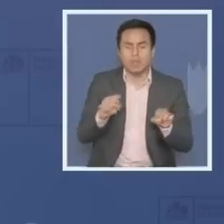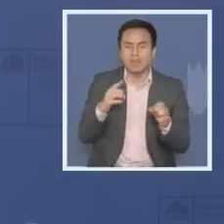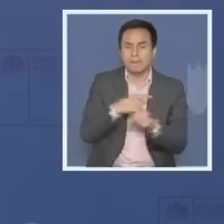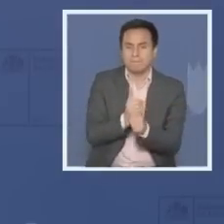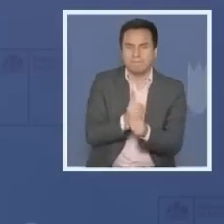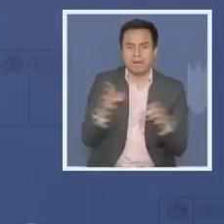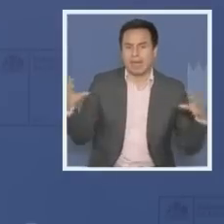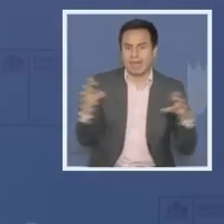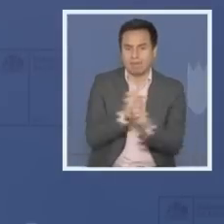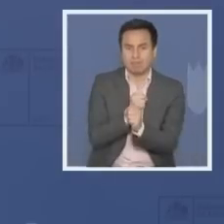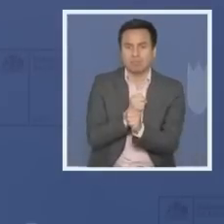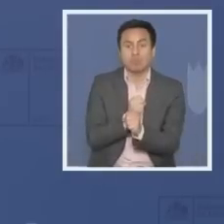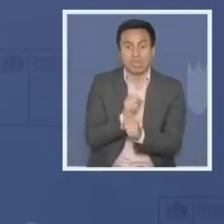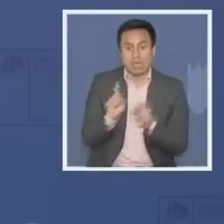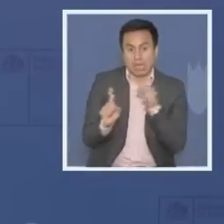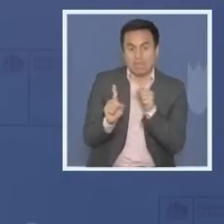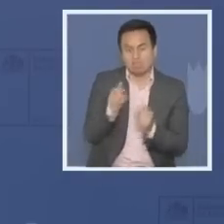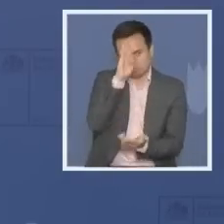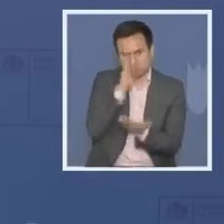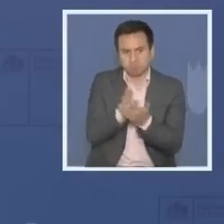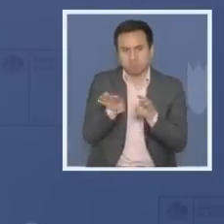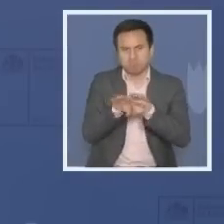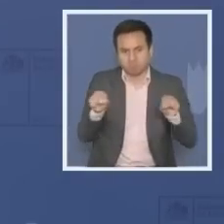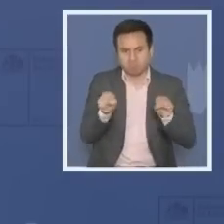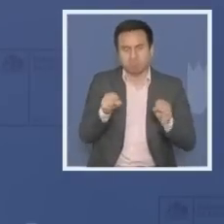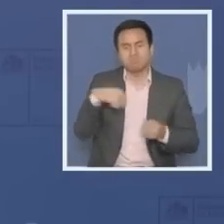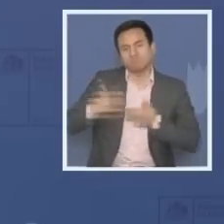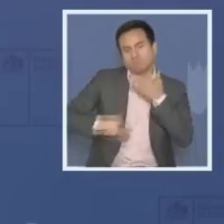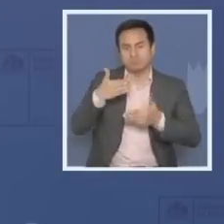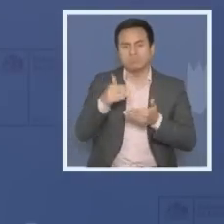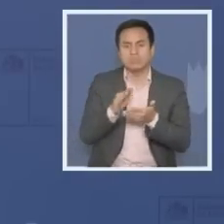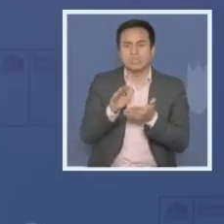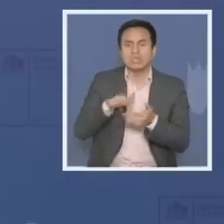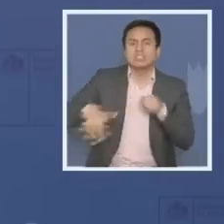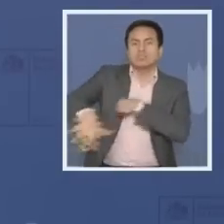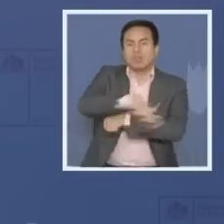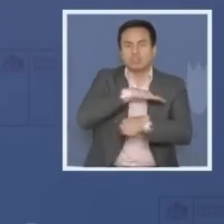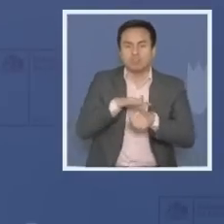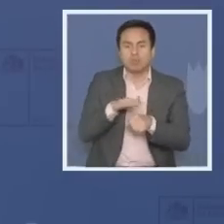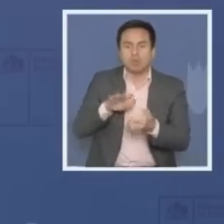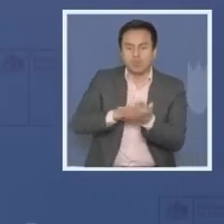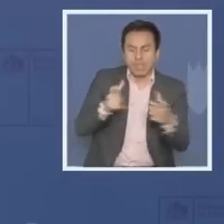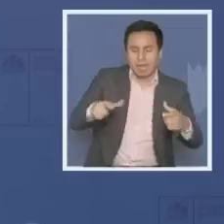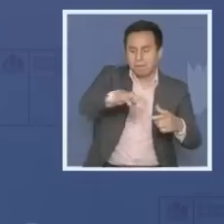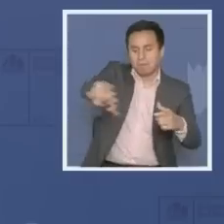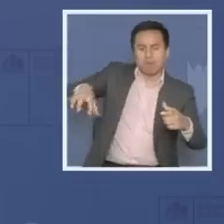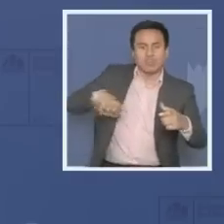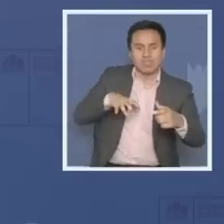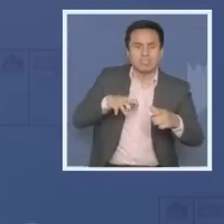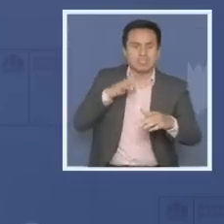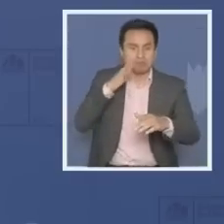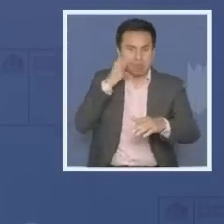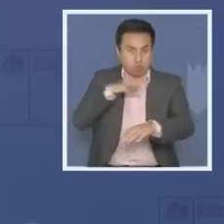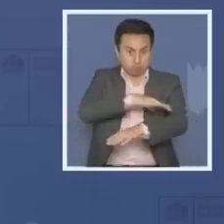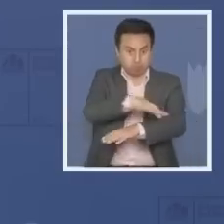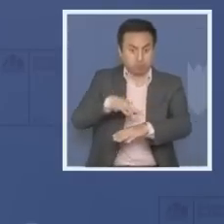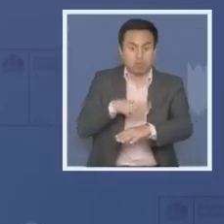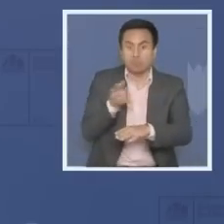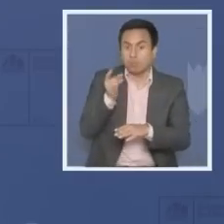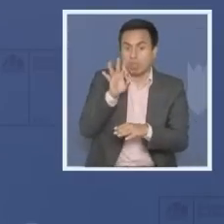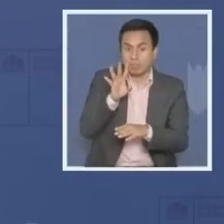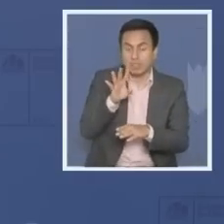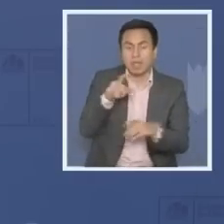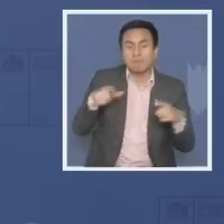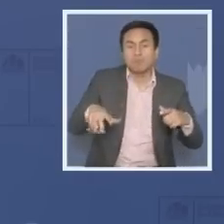en este caso, para que tome también decisiones y empiece a abordar la situación de las provincias, que en este caso es